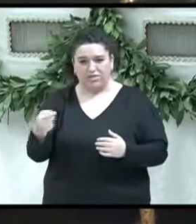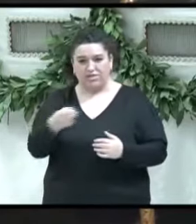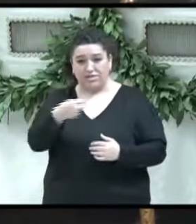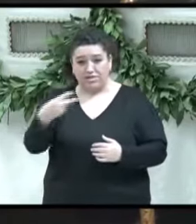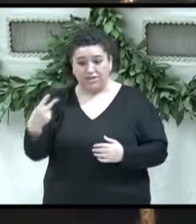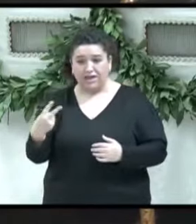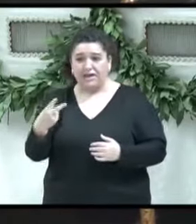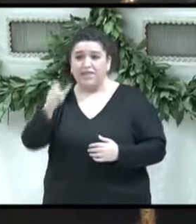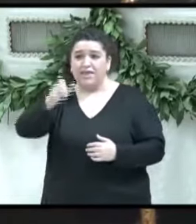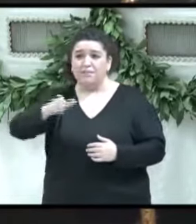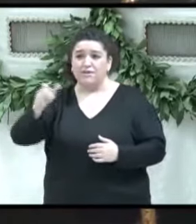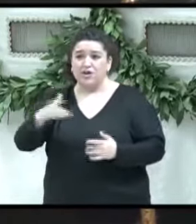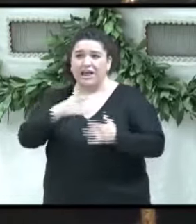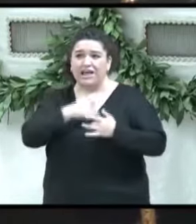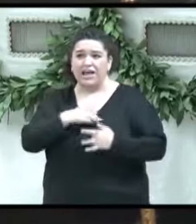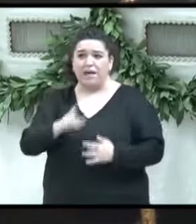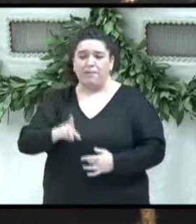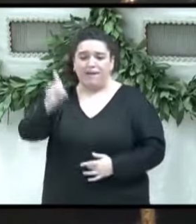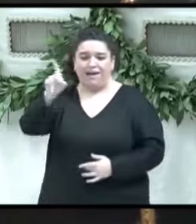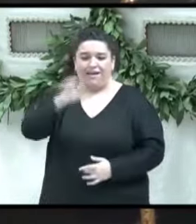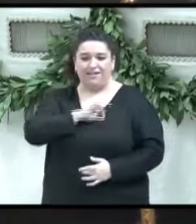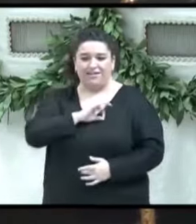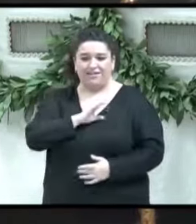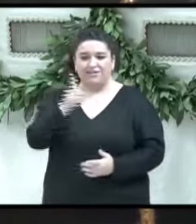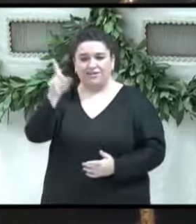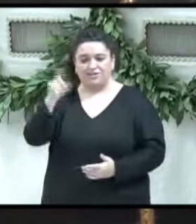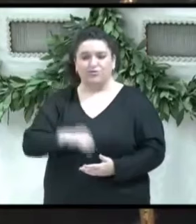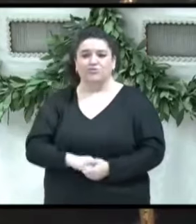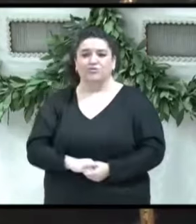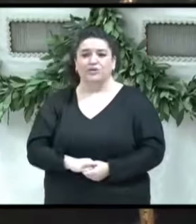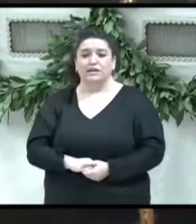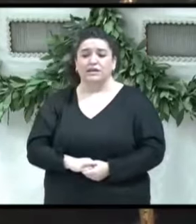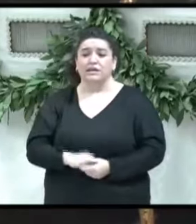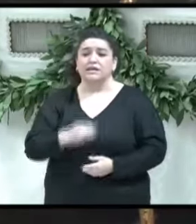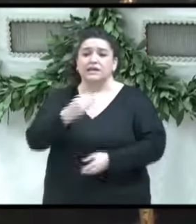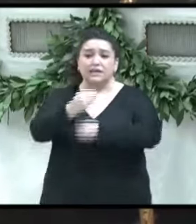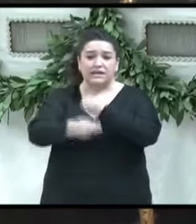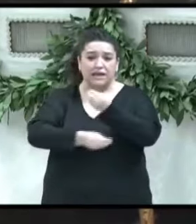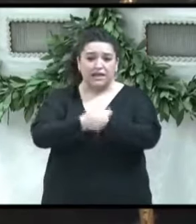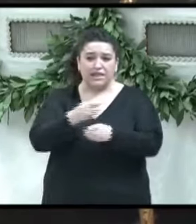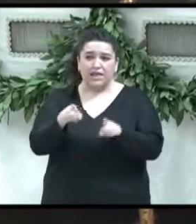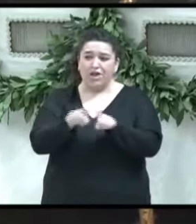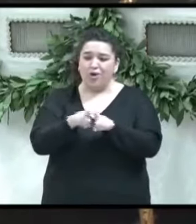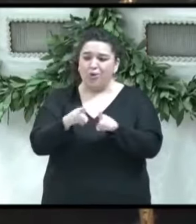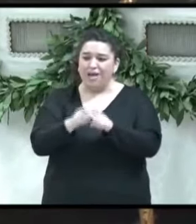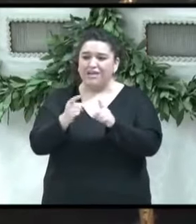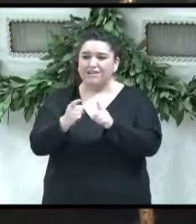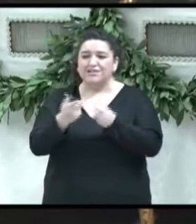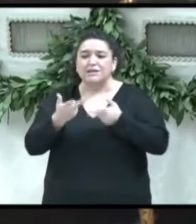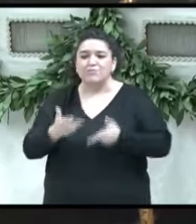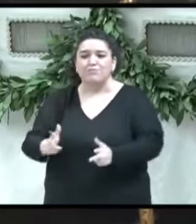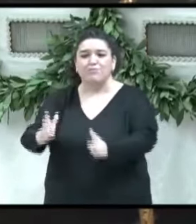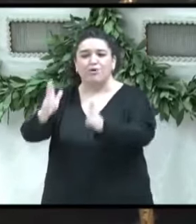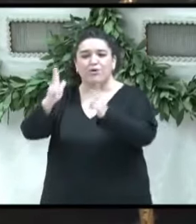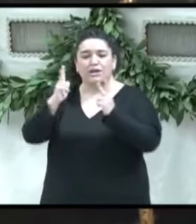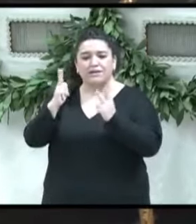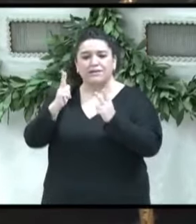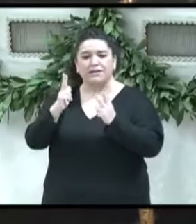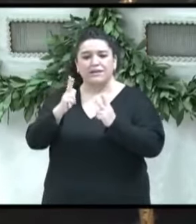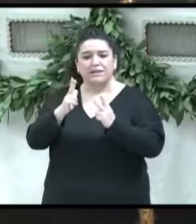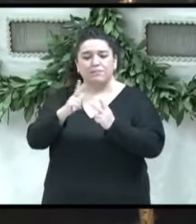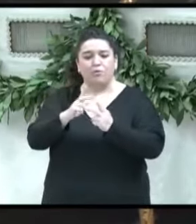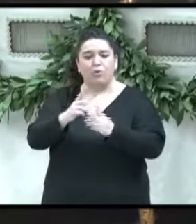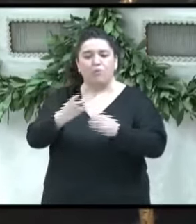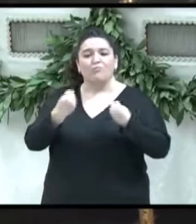quien ama a Jesús Cristo y está dispuesto como lo fueron los santos Mártires a dar su vida por él